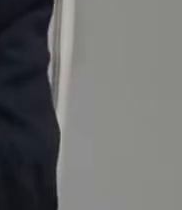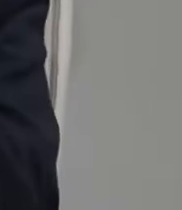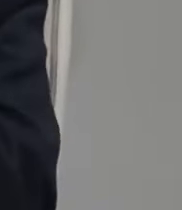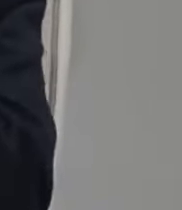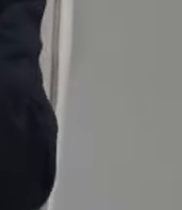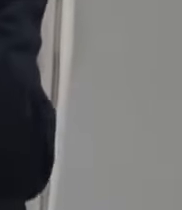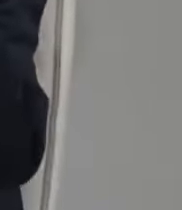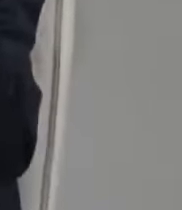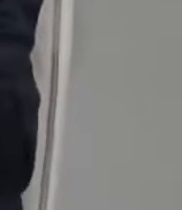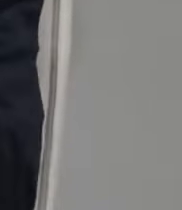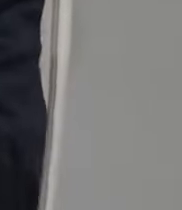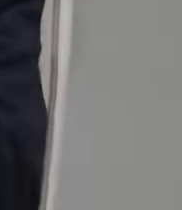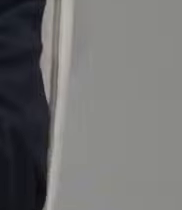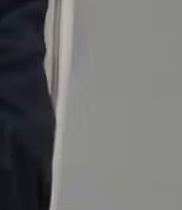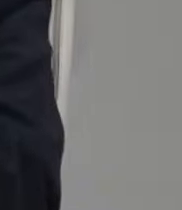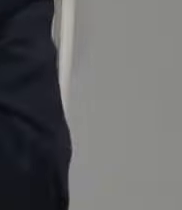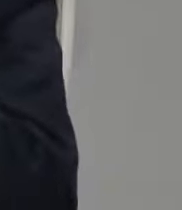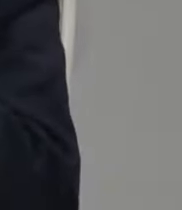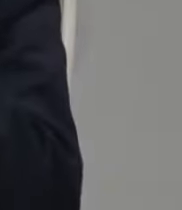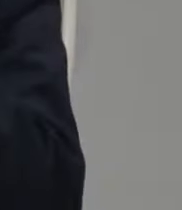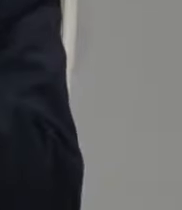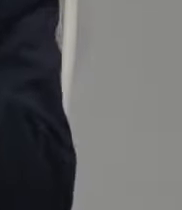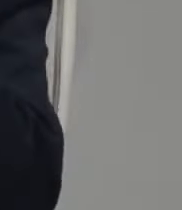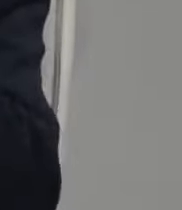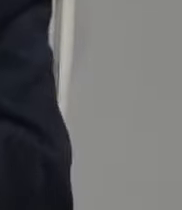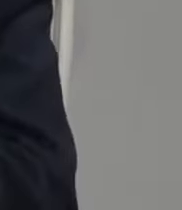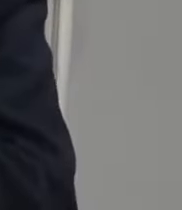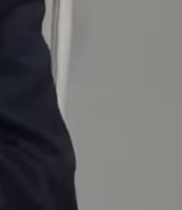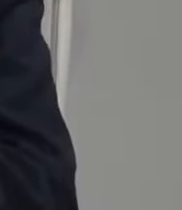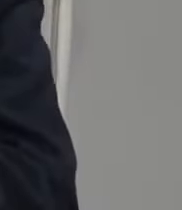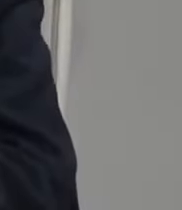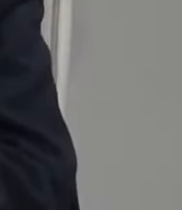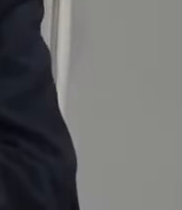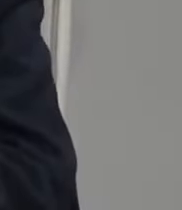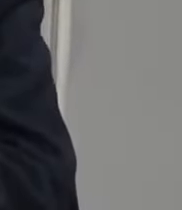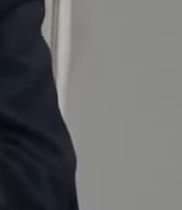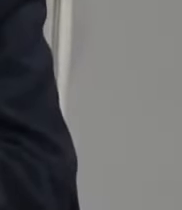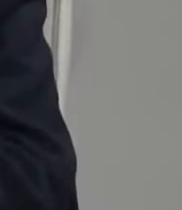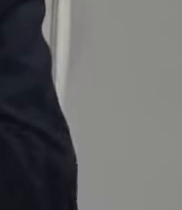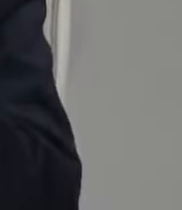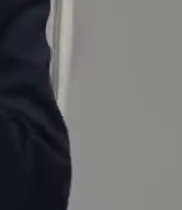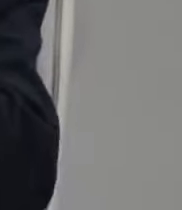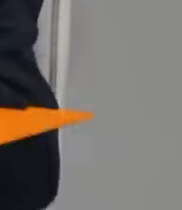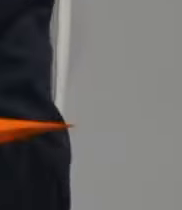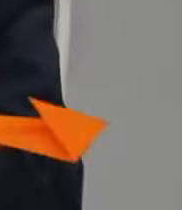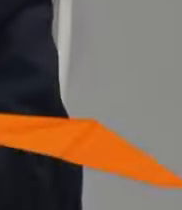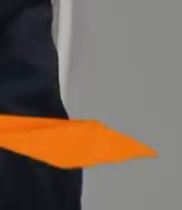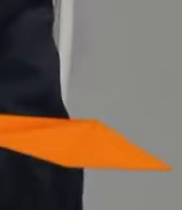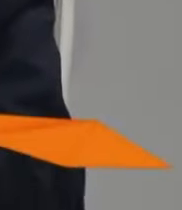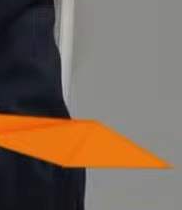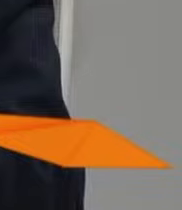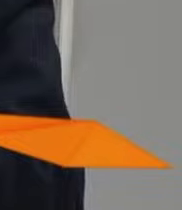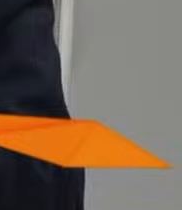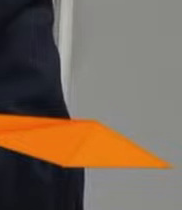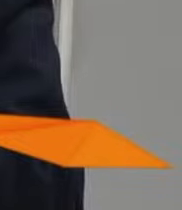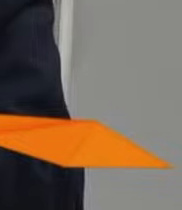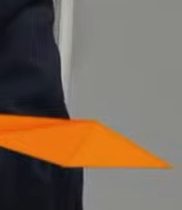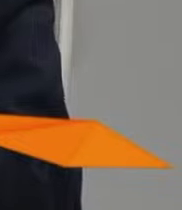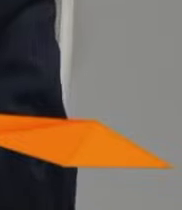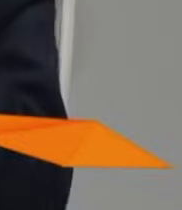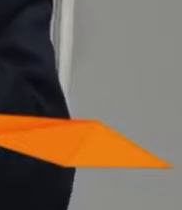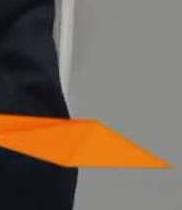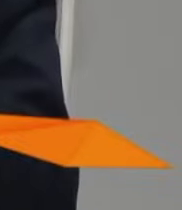democrática Un gobierno progresista que va al rescate de las riquezas nacionales la organiza un golpe de estado